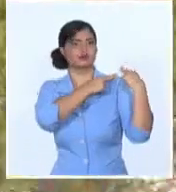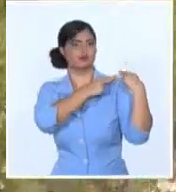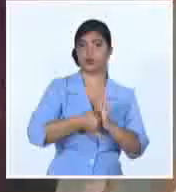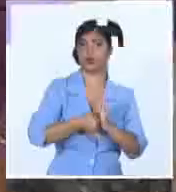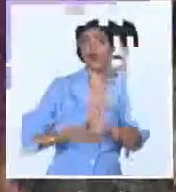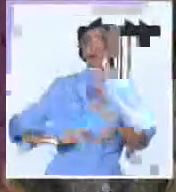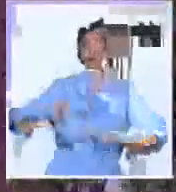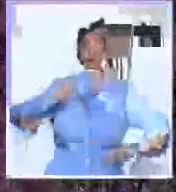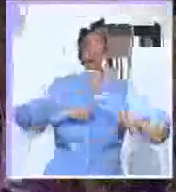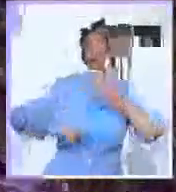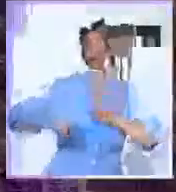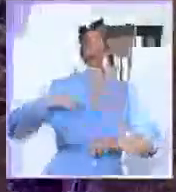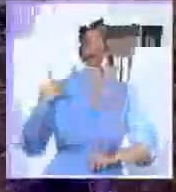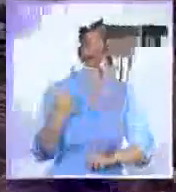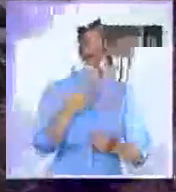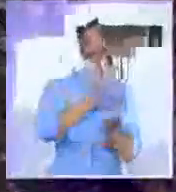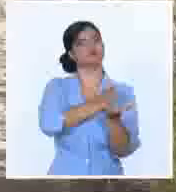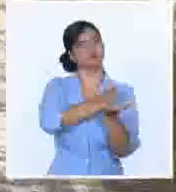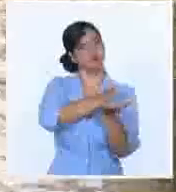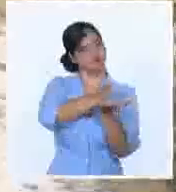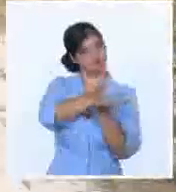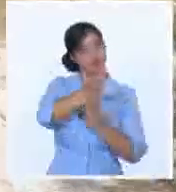proyecto.